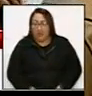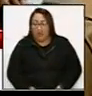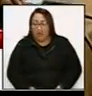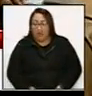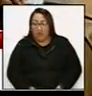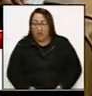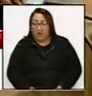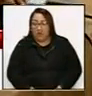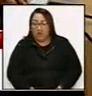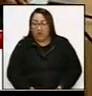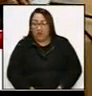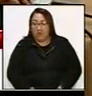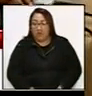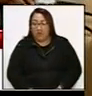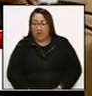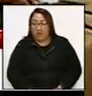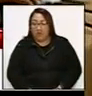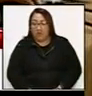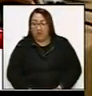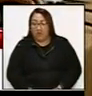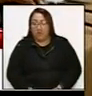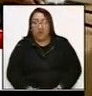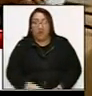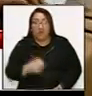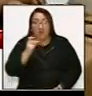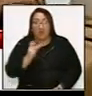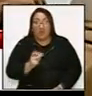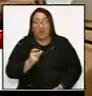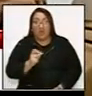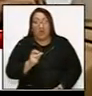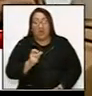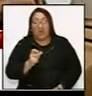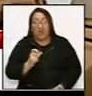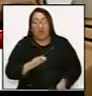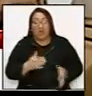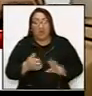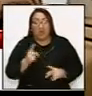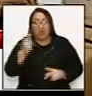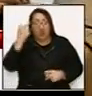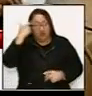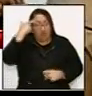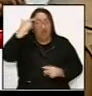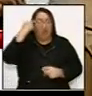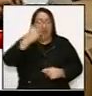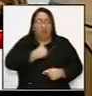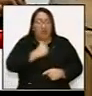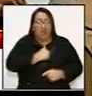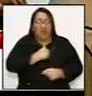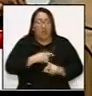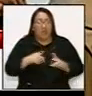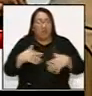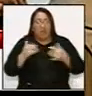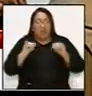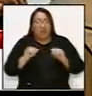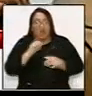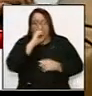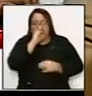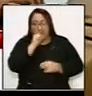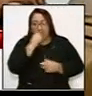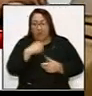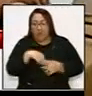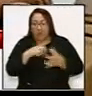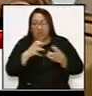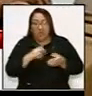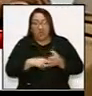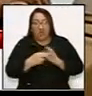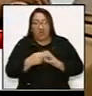hay una persona que ha fallecido, que tomó una decisión estrictamente personal para un suicidio, pero no puedo quedarme en silencio cuando se